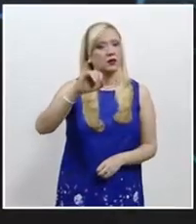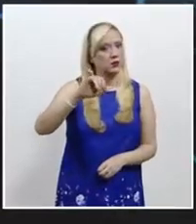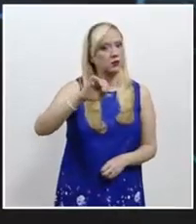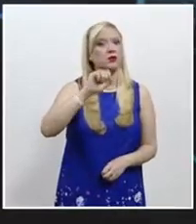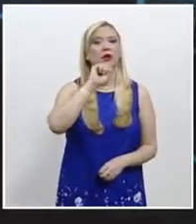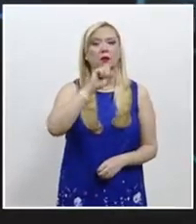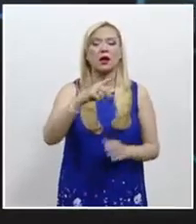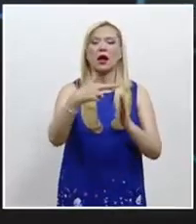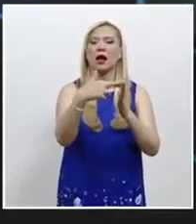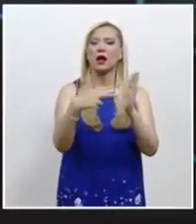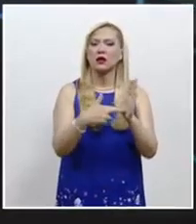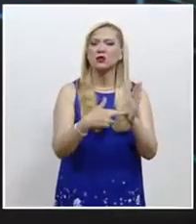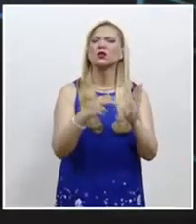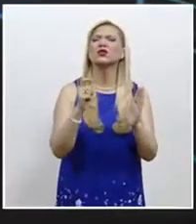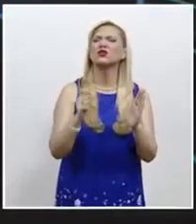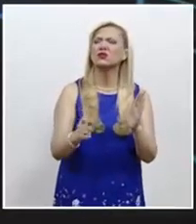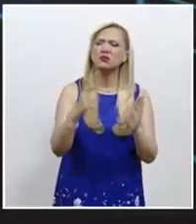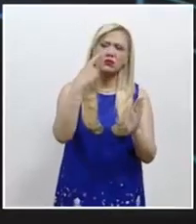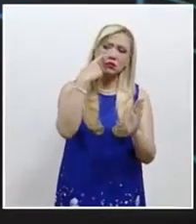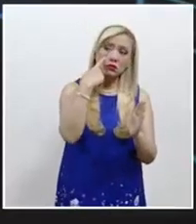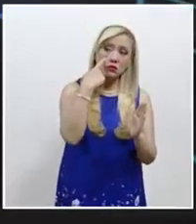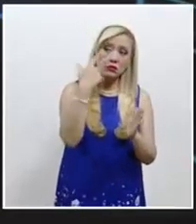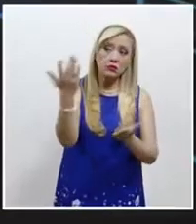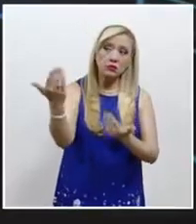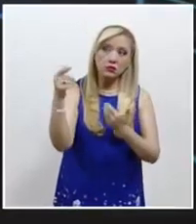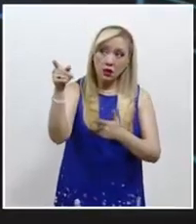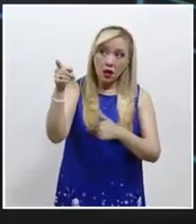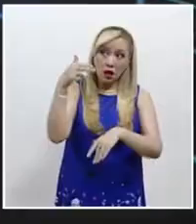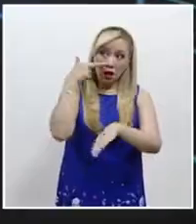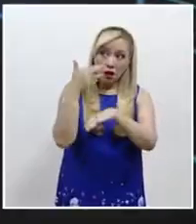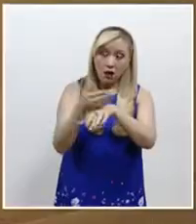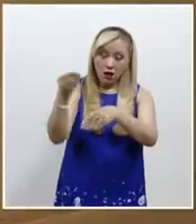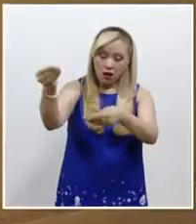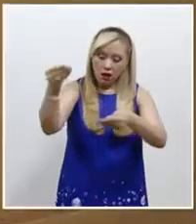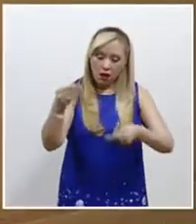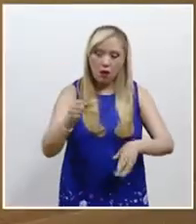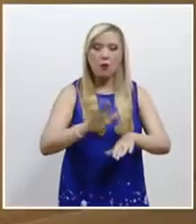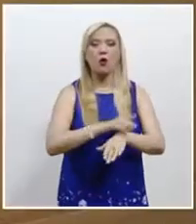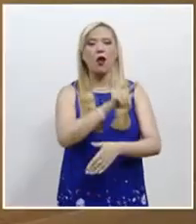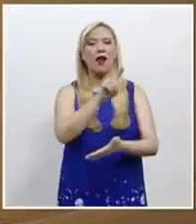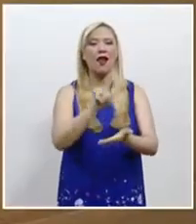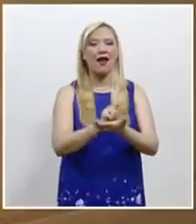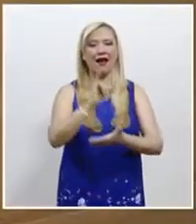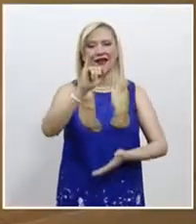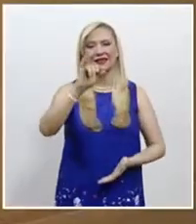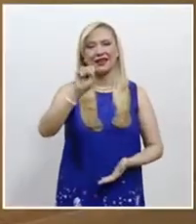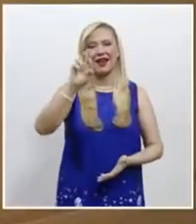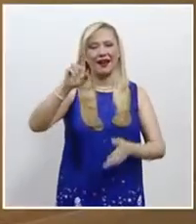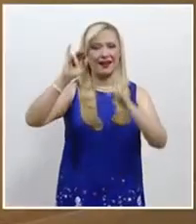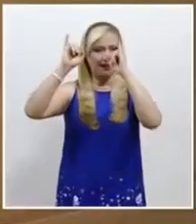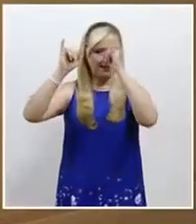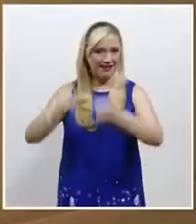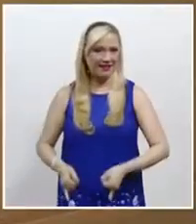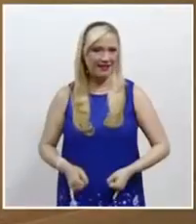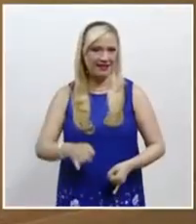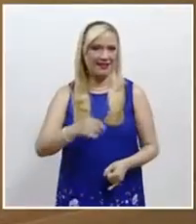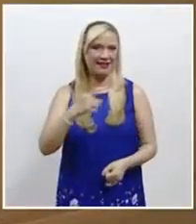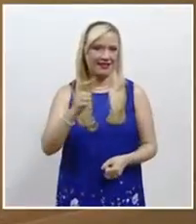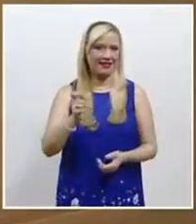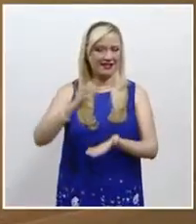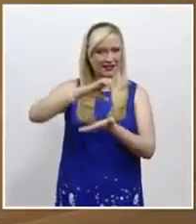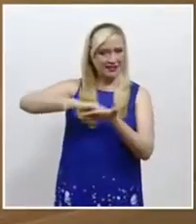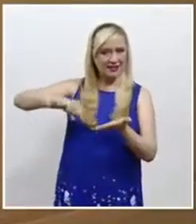de contar con resolución definitiva de autoridad competente previsto en la Ley de Impuestos sobre la Renta para poder deducir